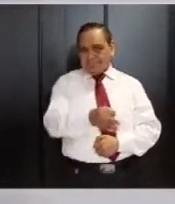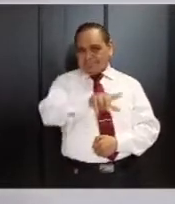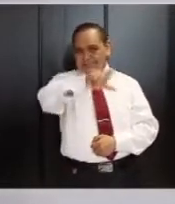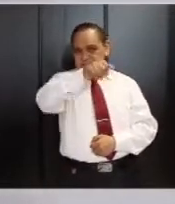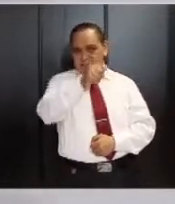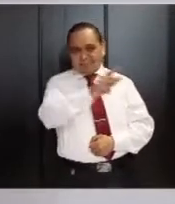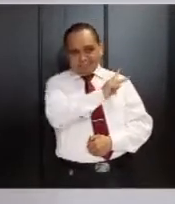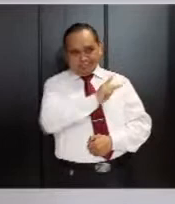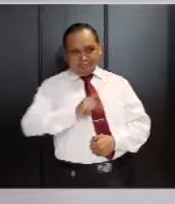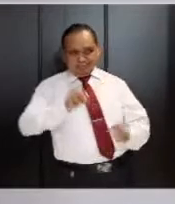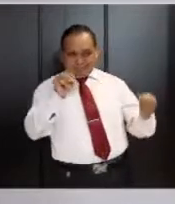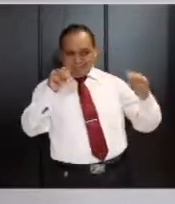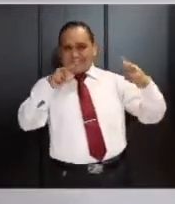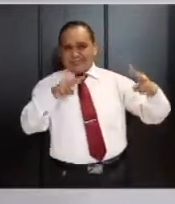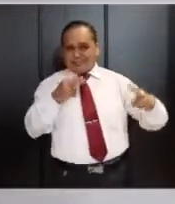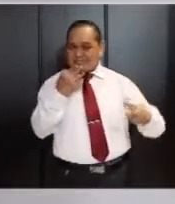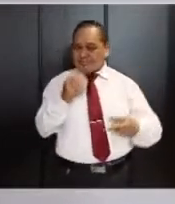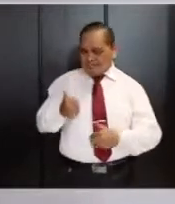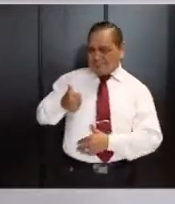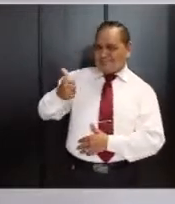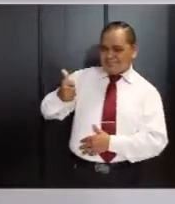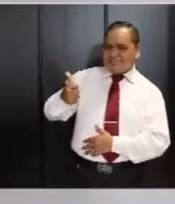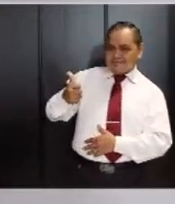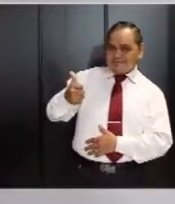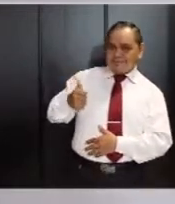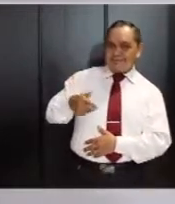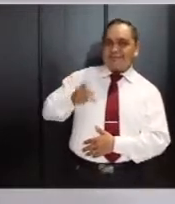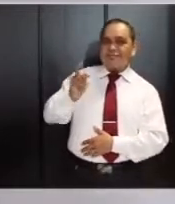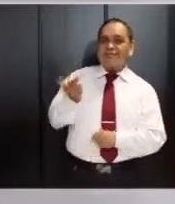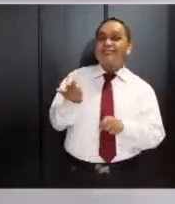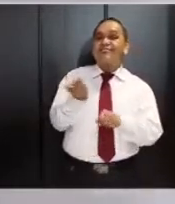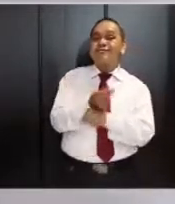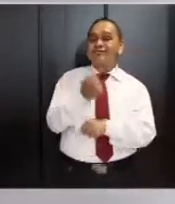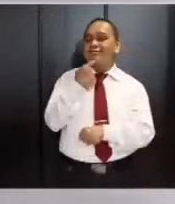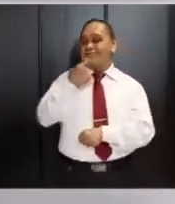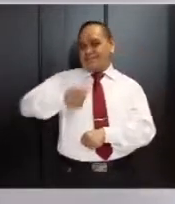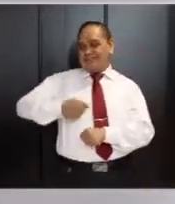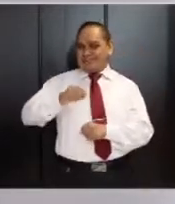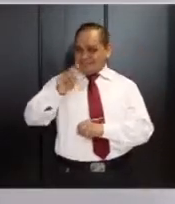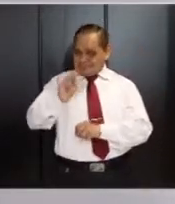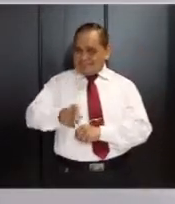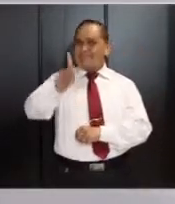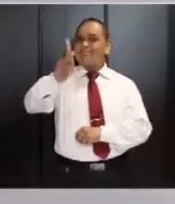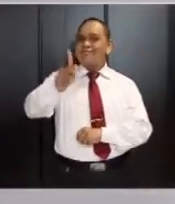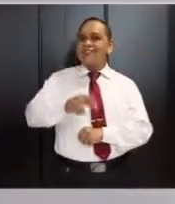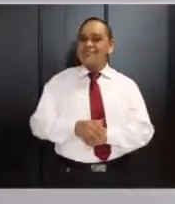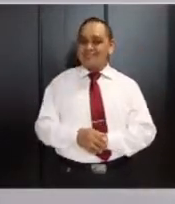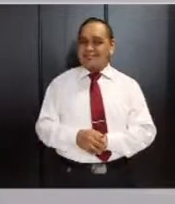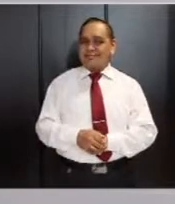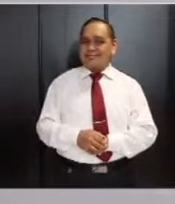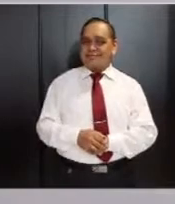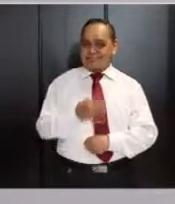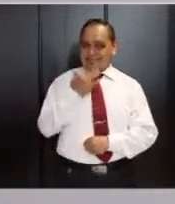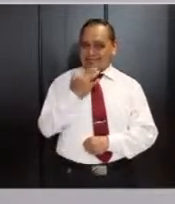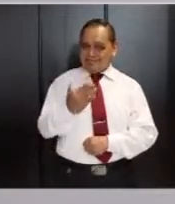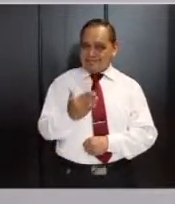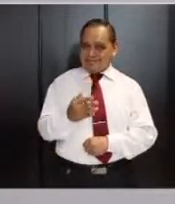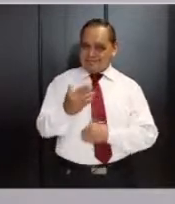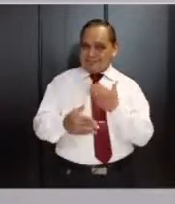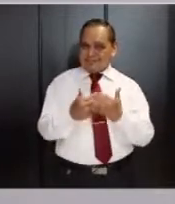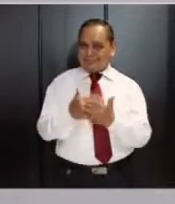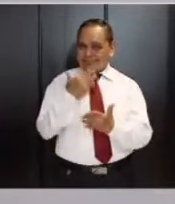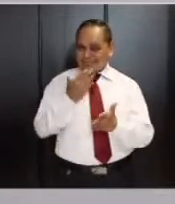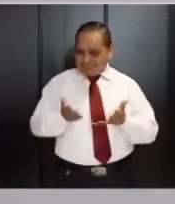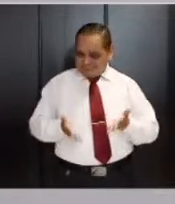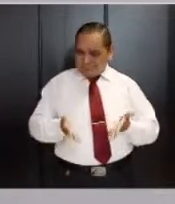podamos ver, presidente. Ya, no tiene pedo. Lo que tú me digas, ¿ok? No, presidente, aquí vamos bien y vamos